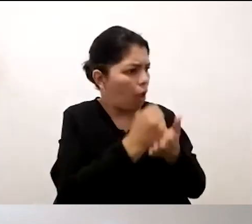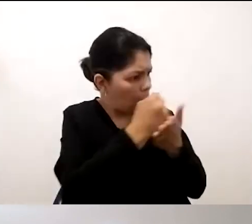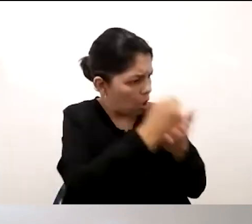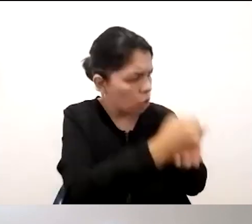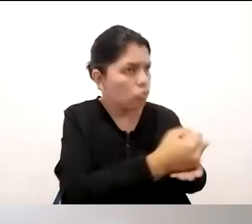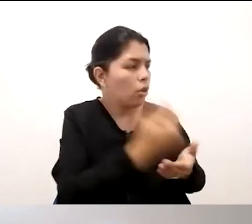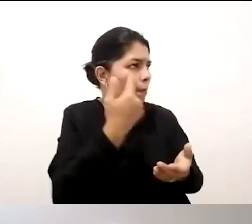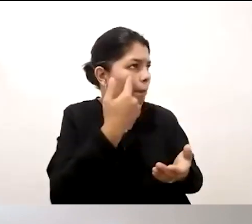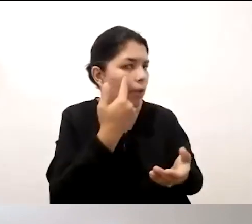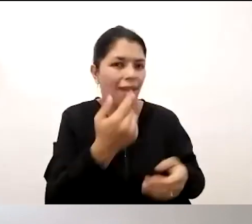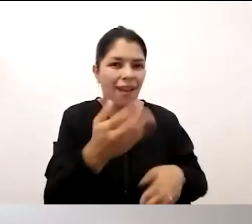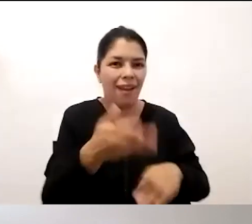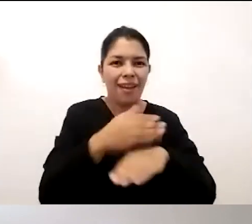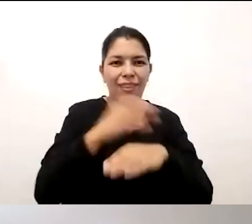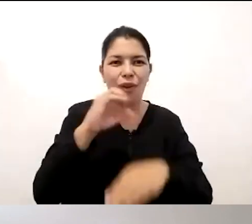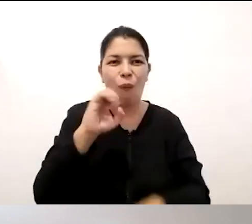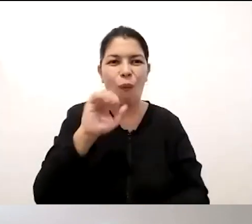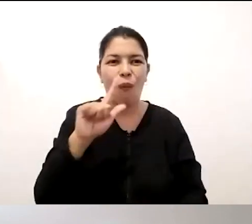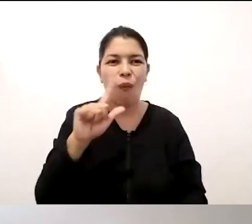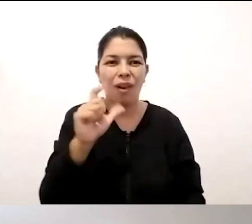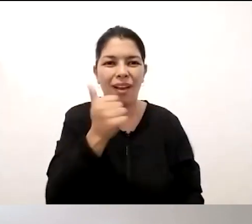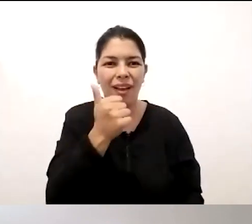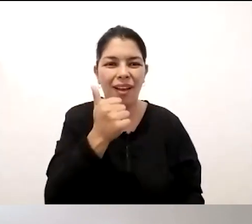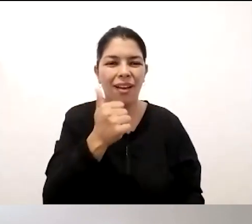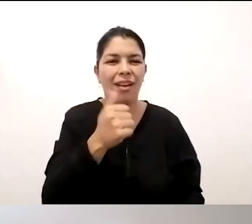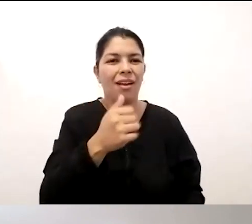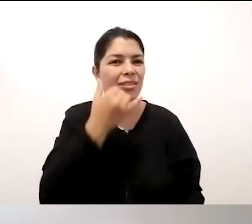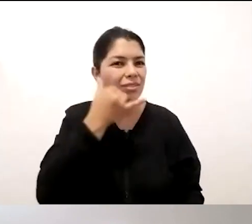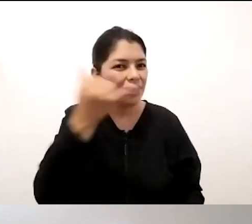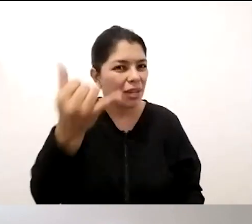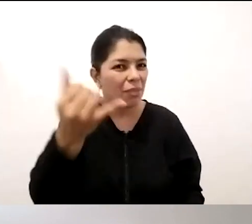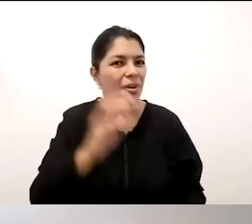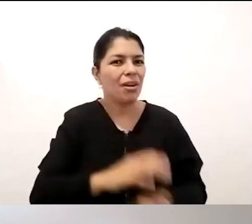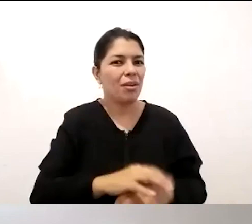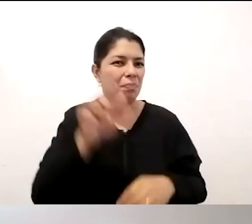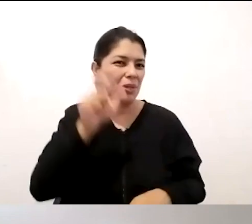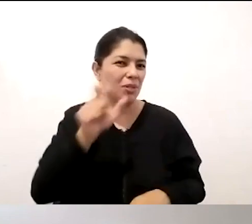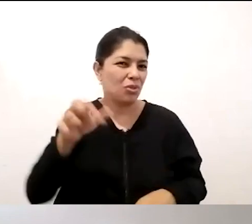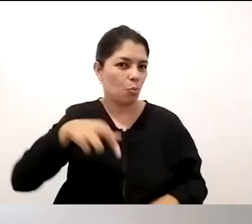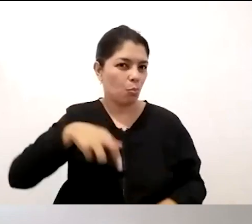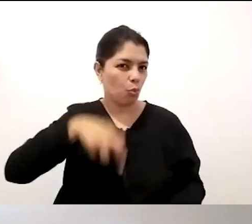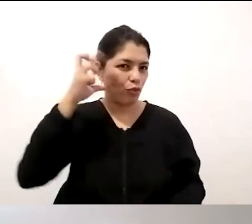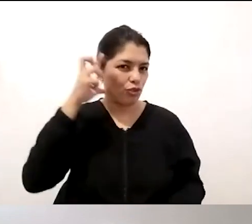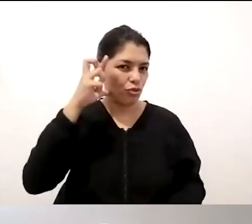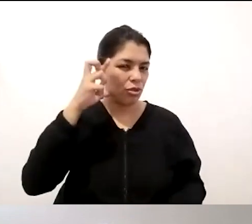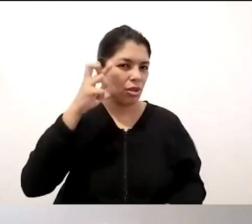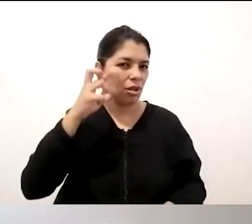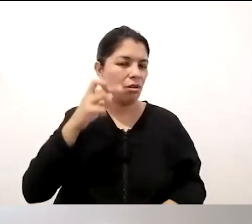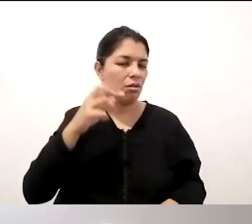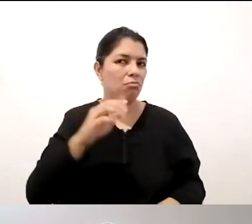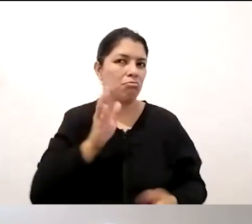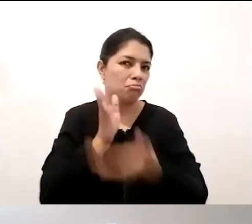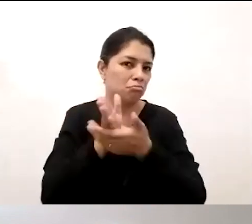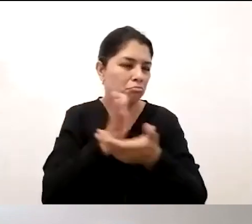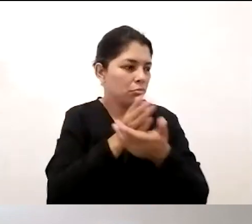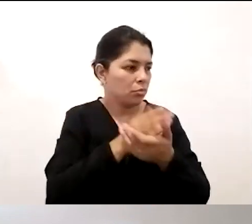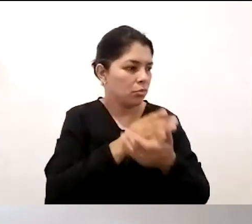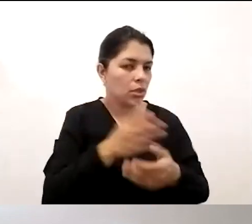para poder buscar ayuda, que son los profesionales que se encargan de guiar el proceso de salud mental de esta